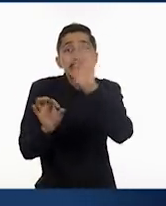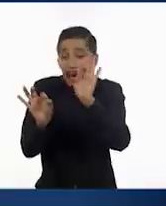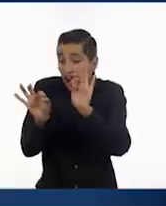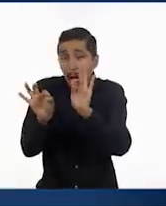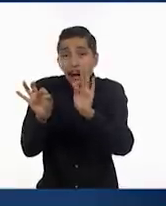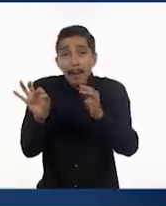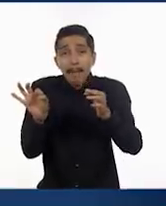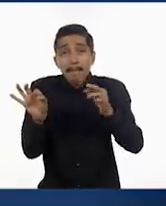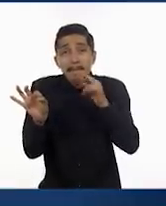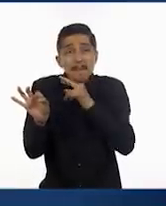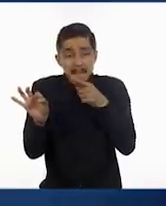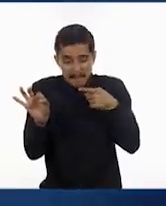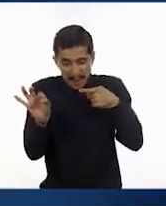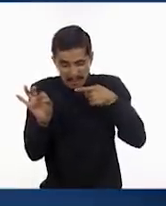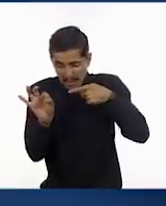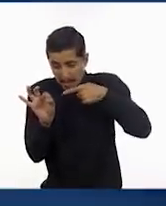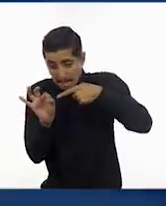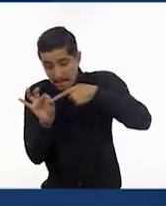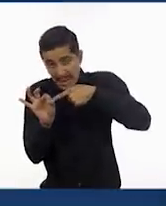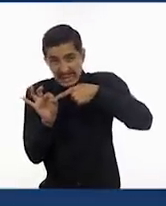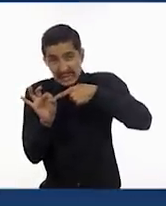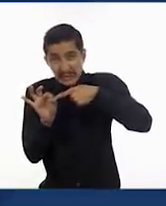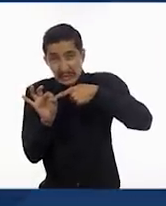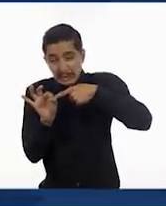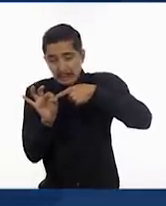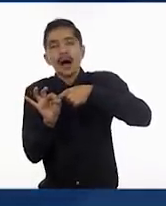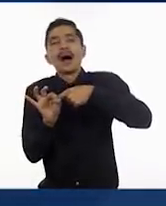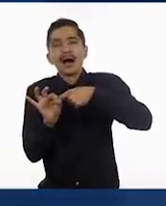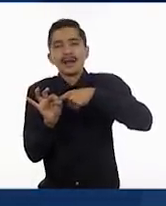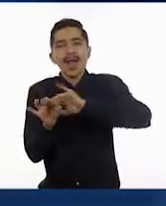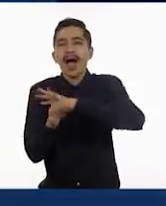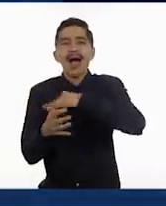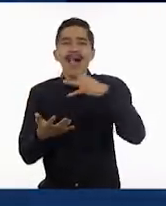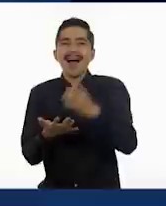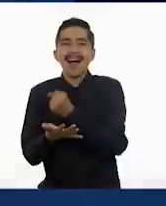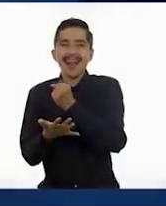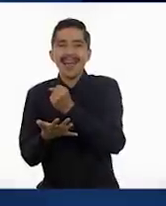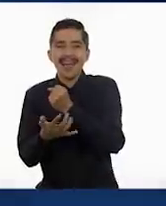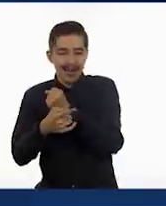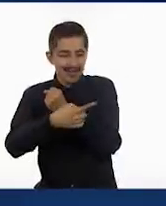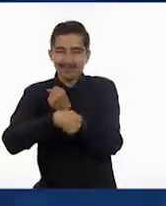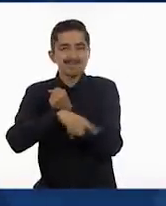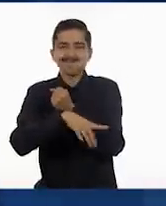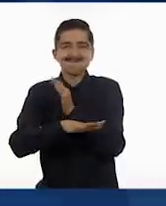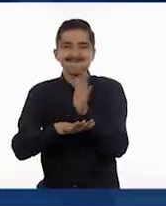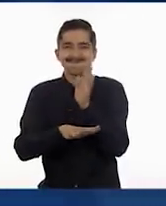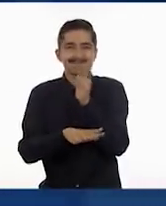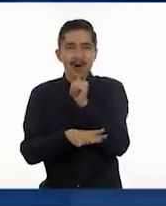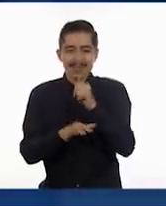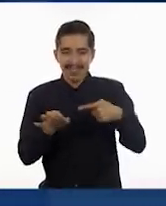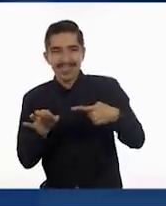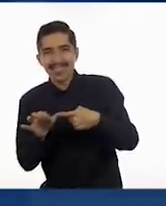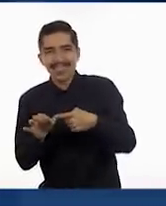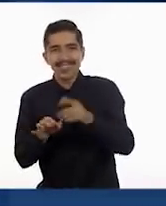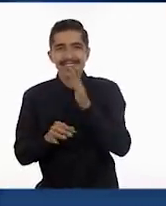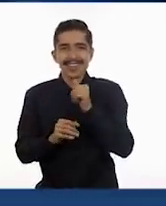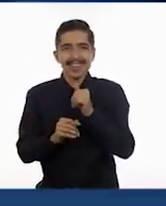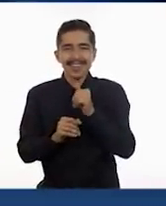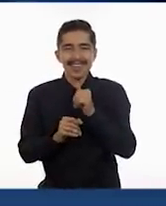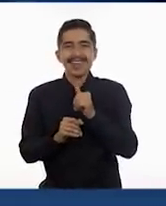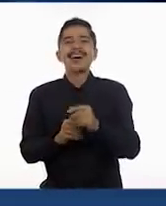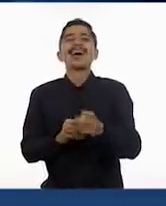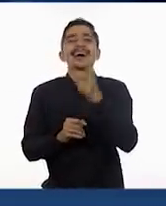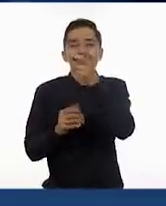para introducirse y fecundarlo, ninguno otro puede hacerlo. Lo primero que sucede cuando se unen es que juntan sus